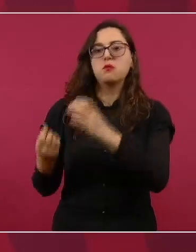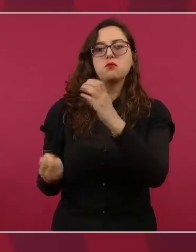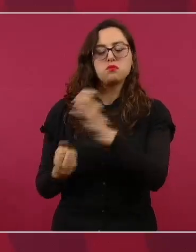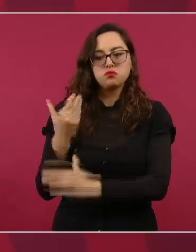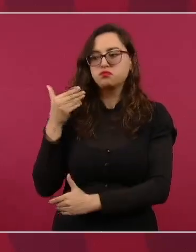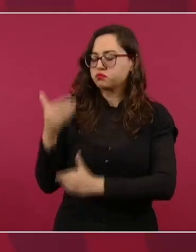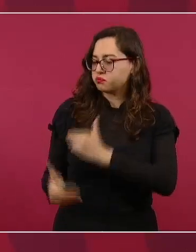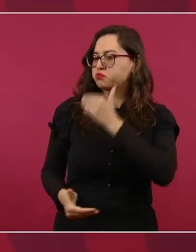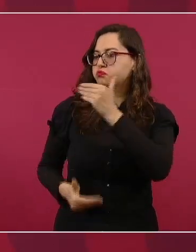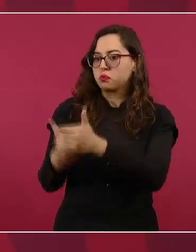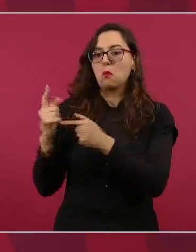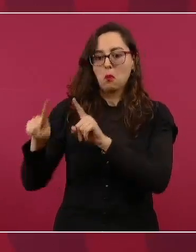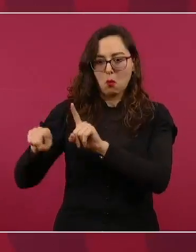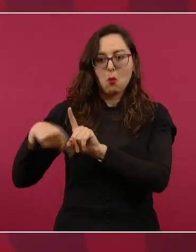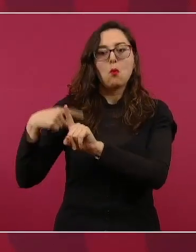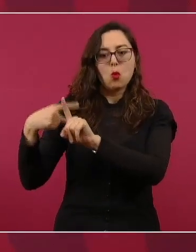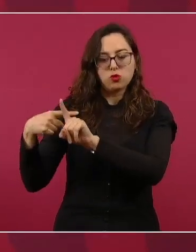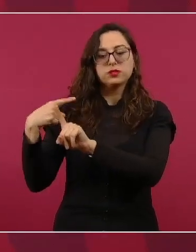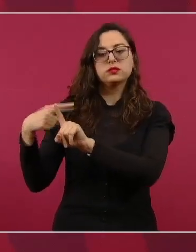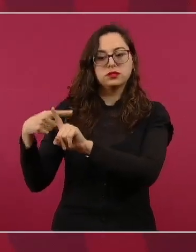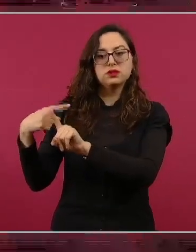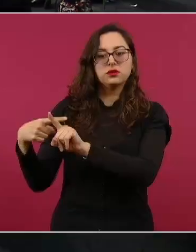es una aportación